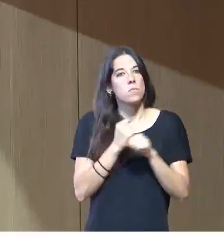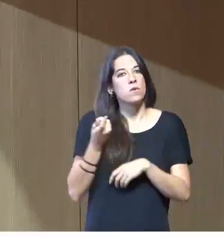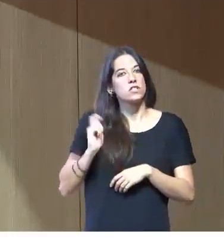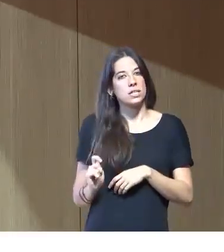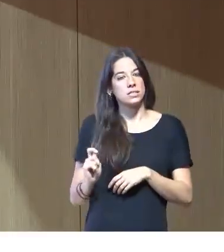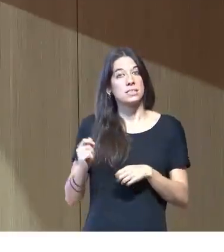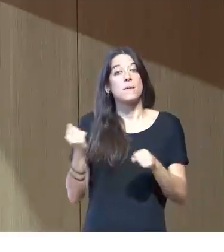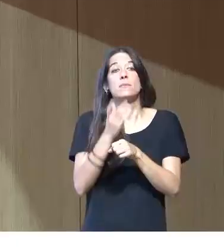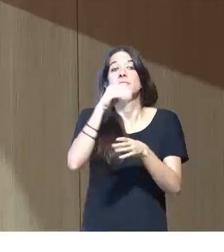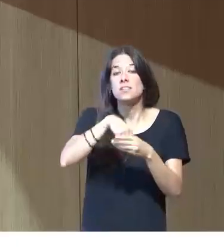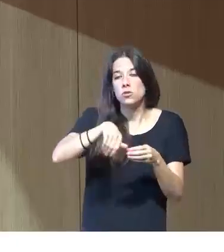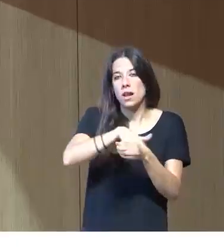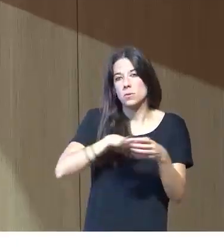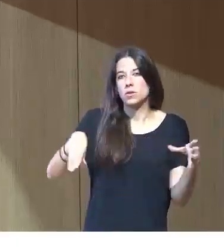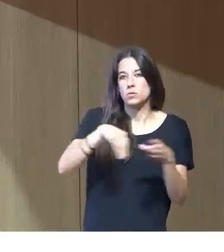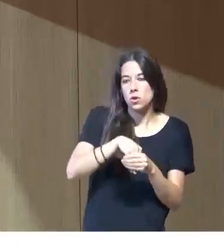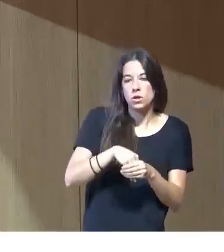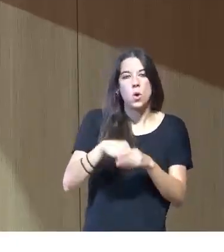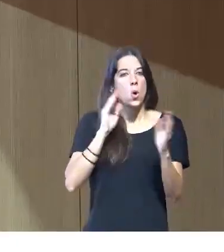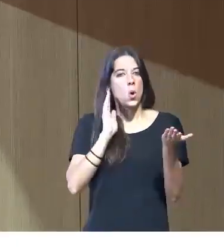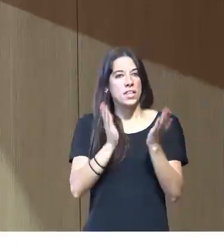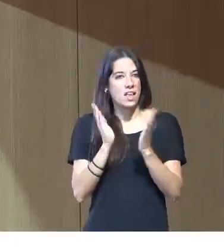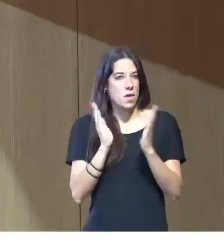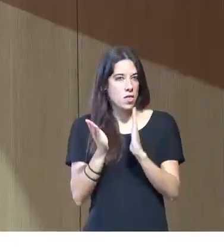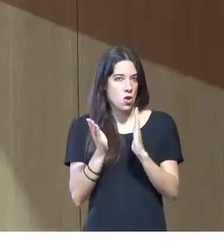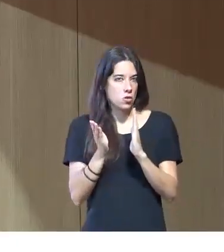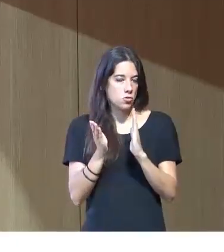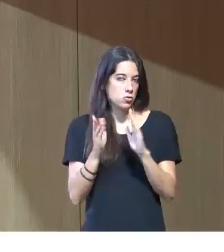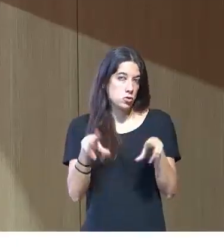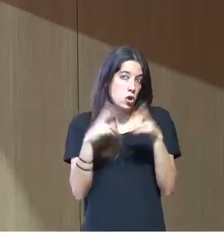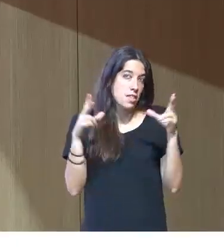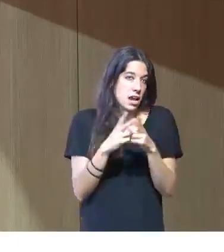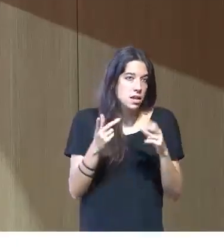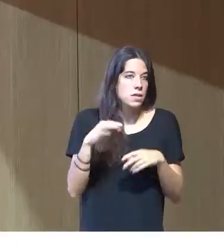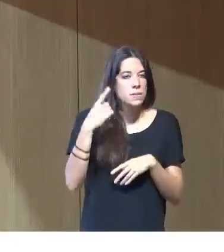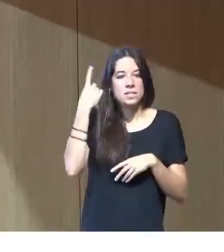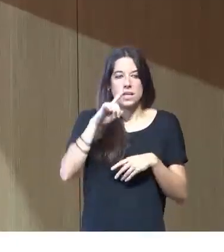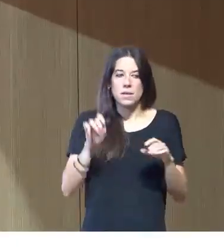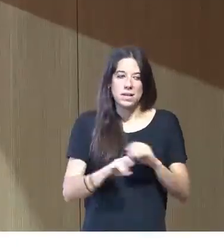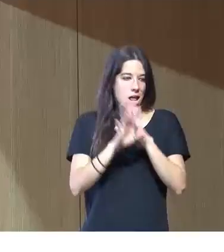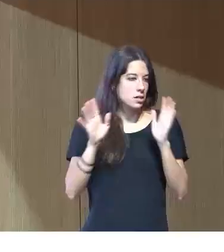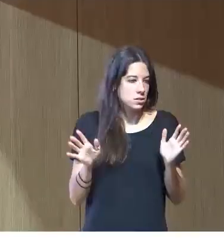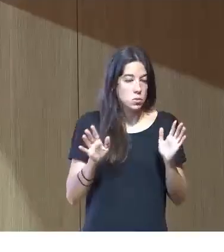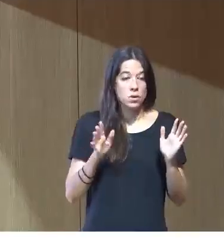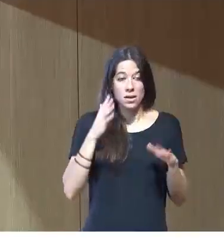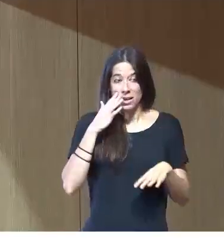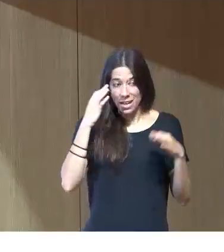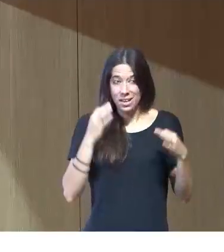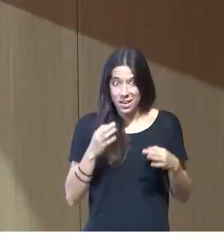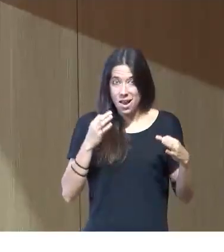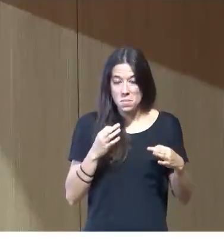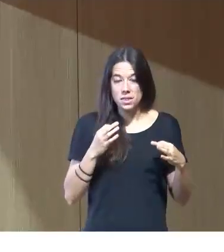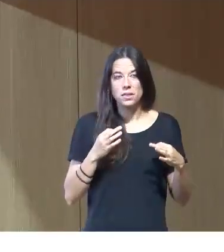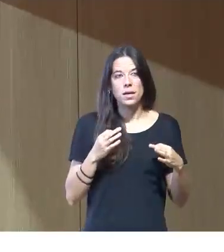de la exclusión de la intervención social debemos de tener muy claro que al final la